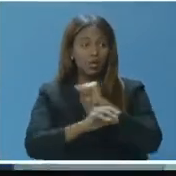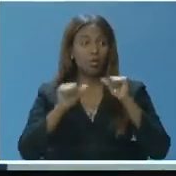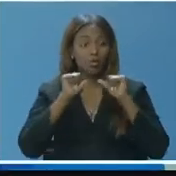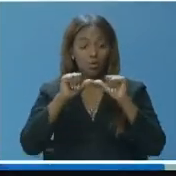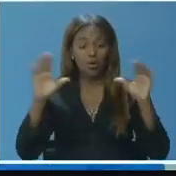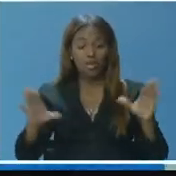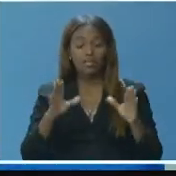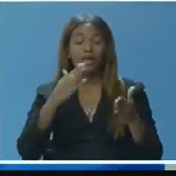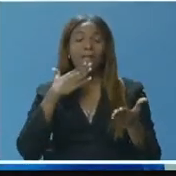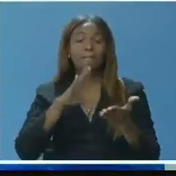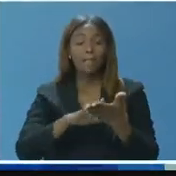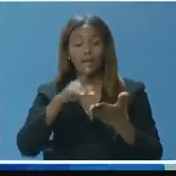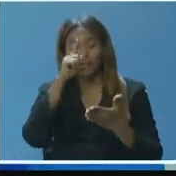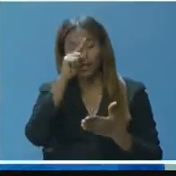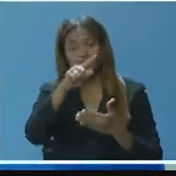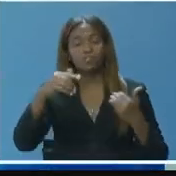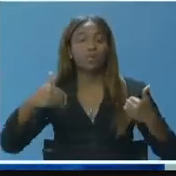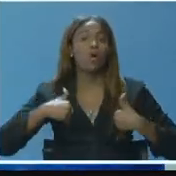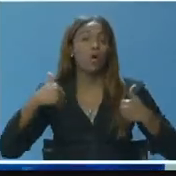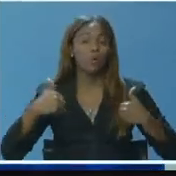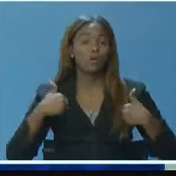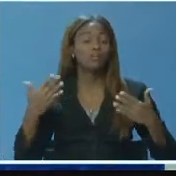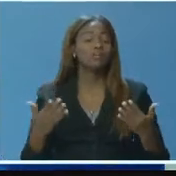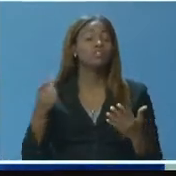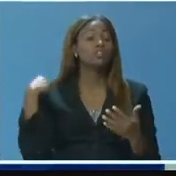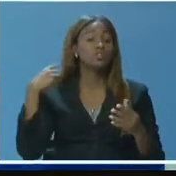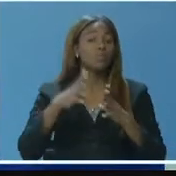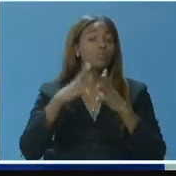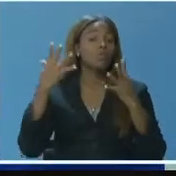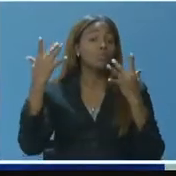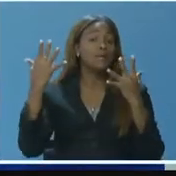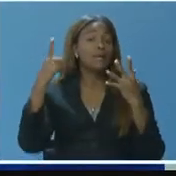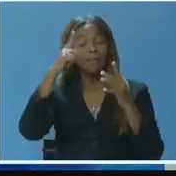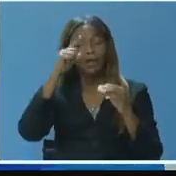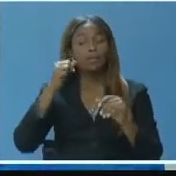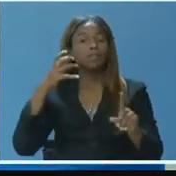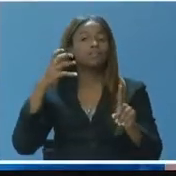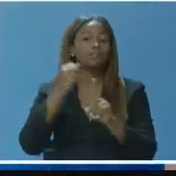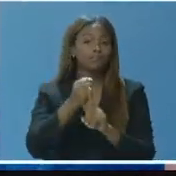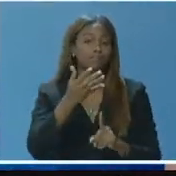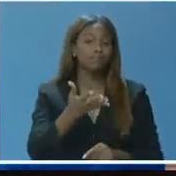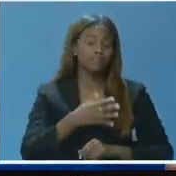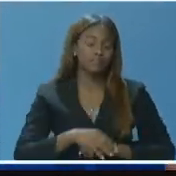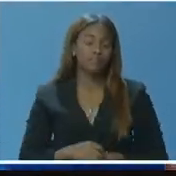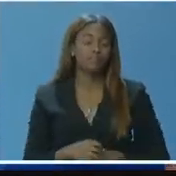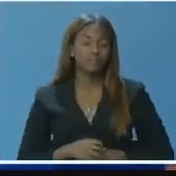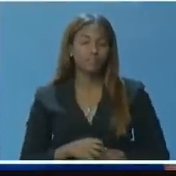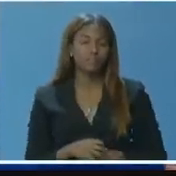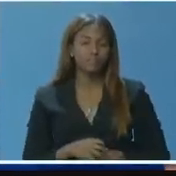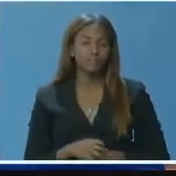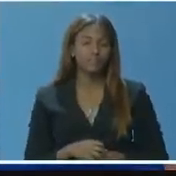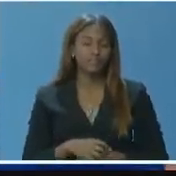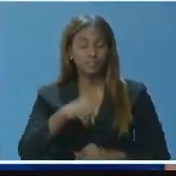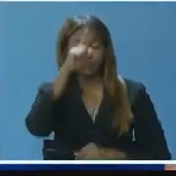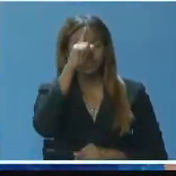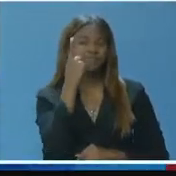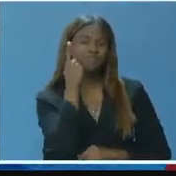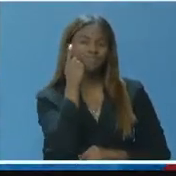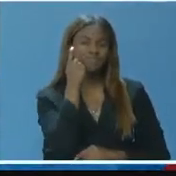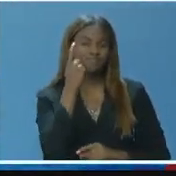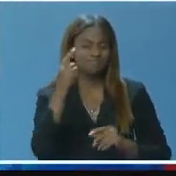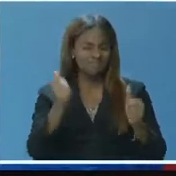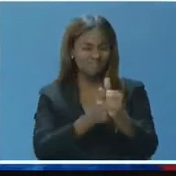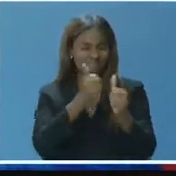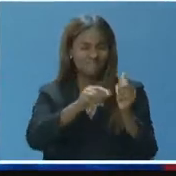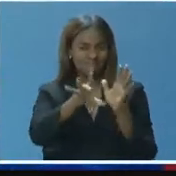nuestros jóvenes. Demasiado hemos tenido que esperar para darle un golpe efectivo a la droga. Por el más reciente caso de lavado de